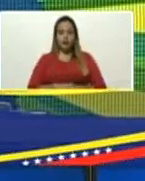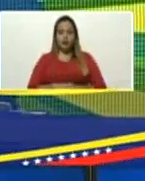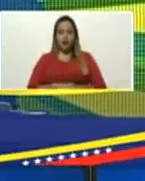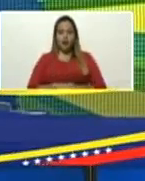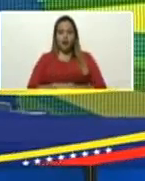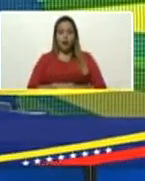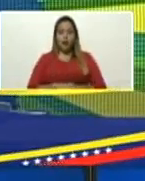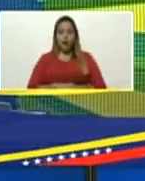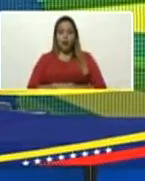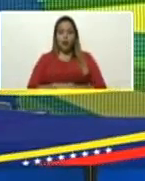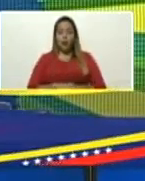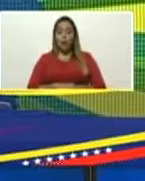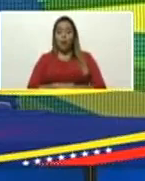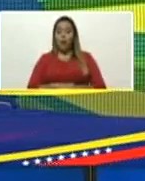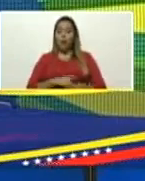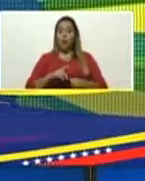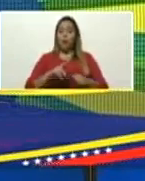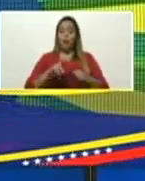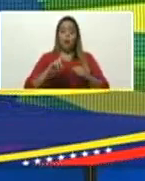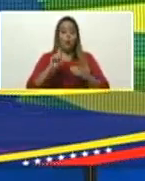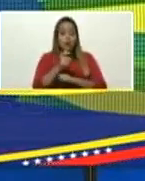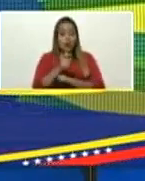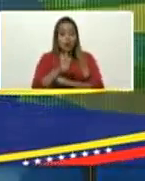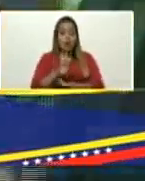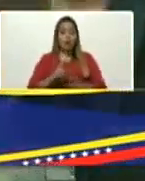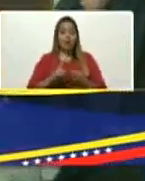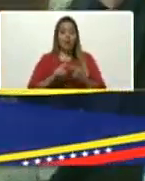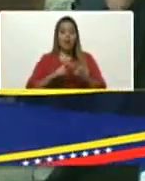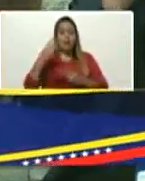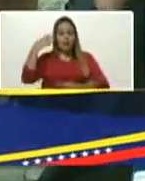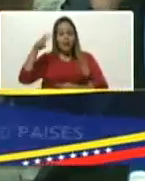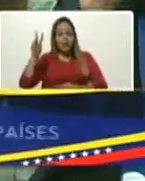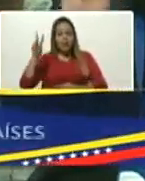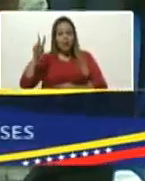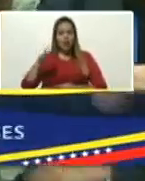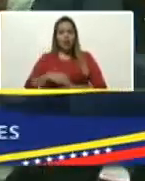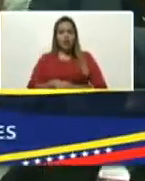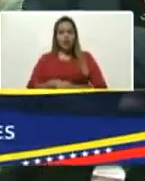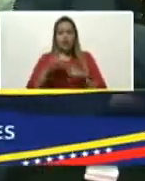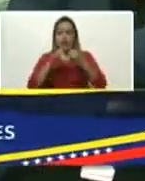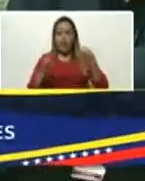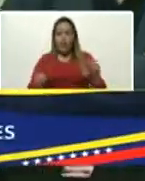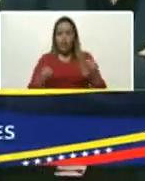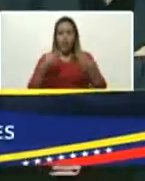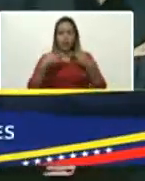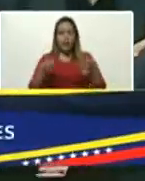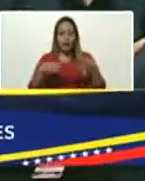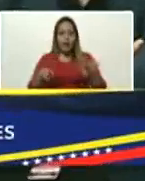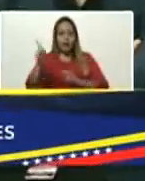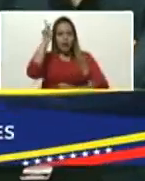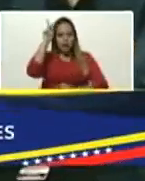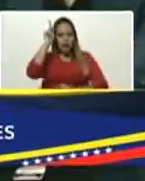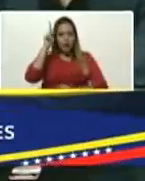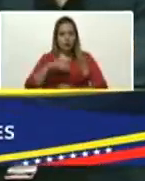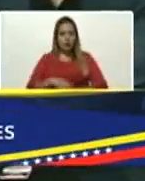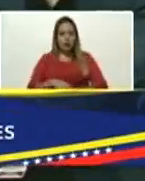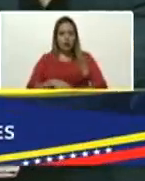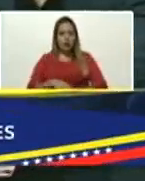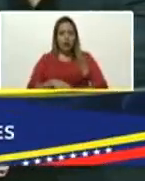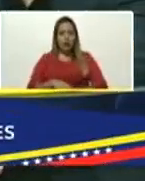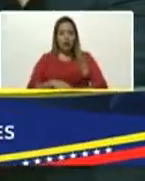Guatemala, México, Nicaragua, Panamá, Perú, Puerto